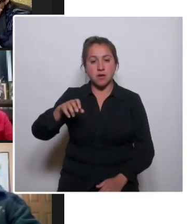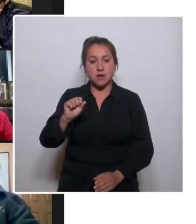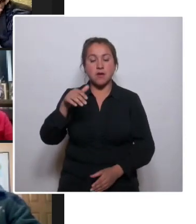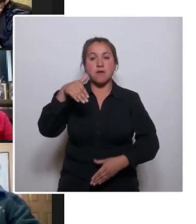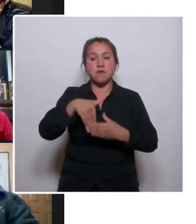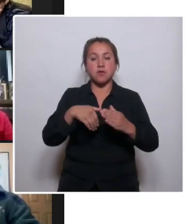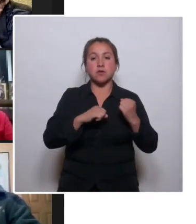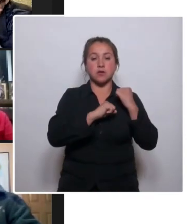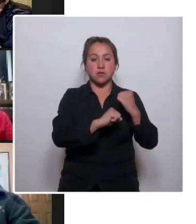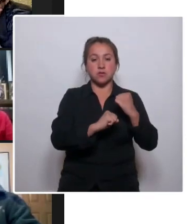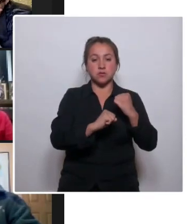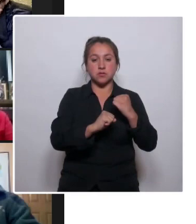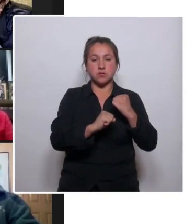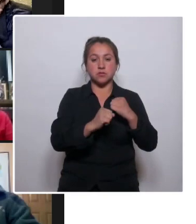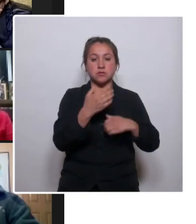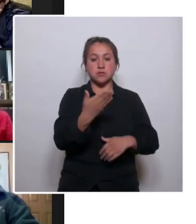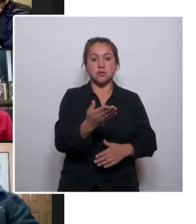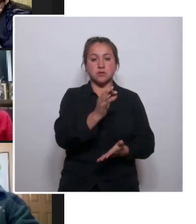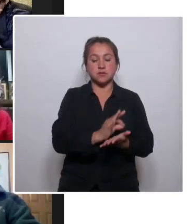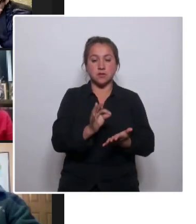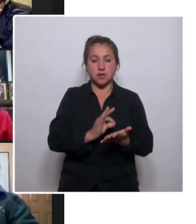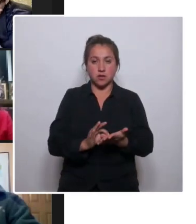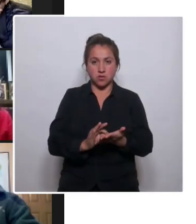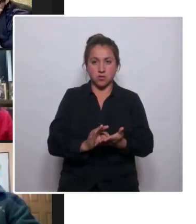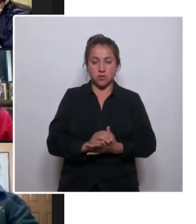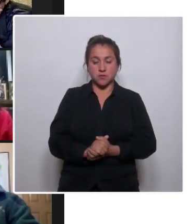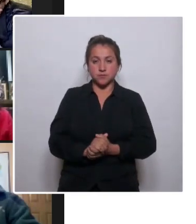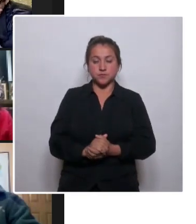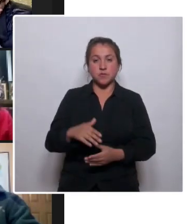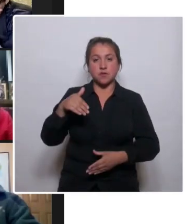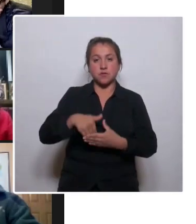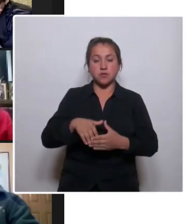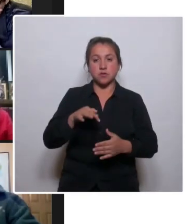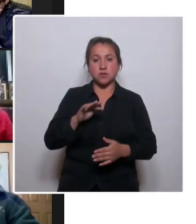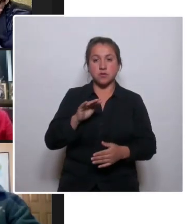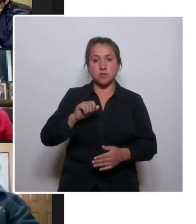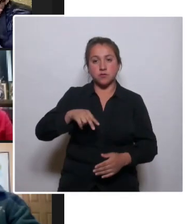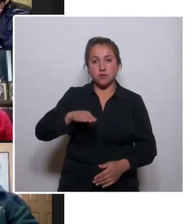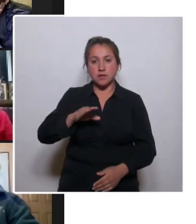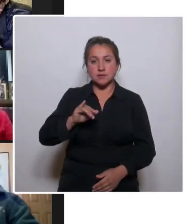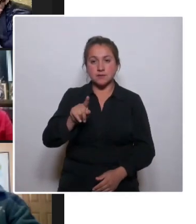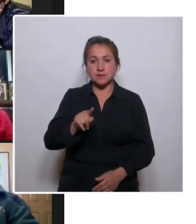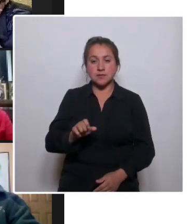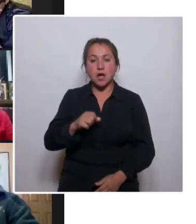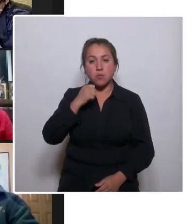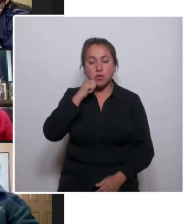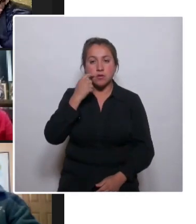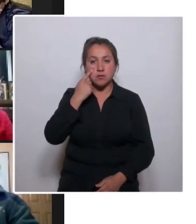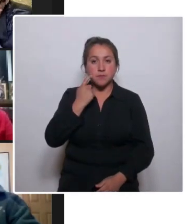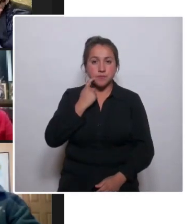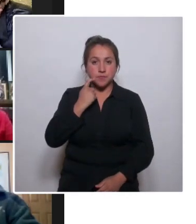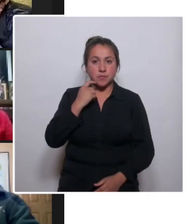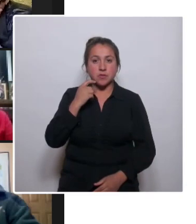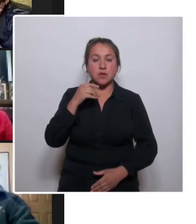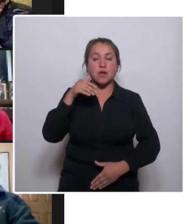Voto en contra, señor secretario. ¿Cómo vota Francisca Linconao? Apruebo.